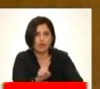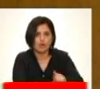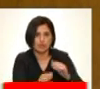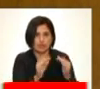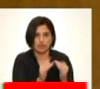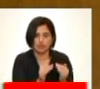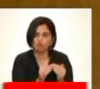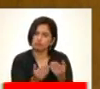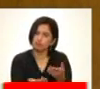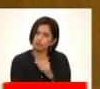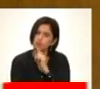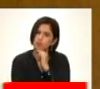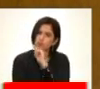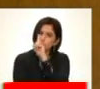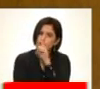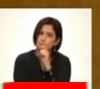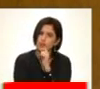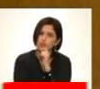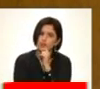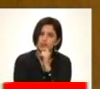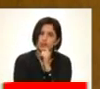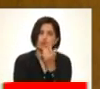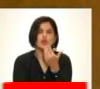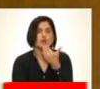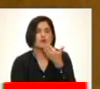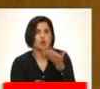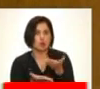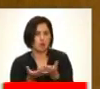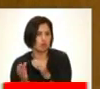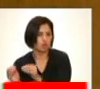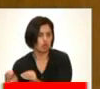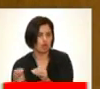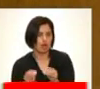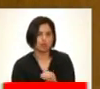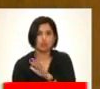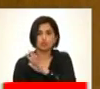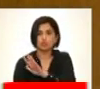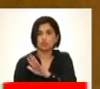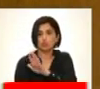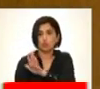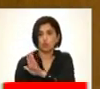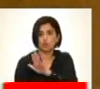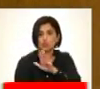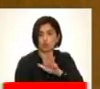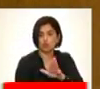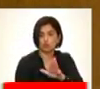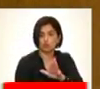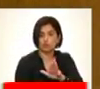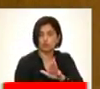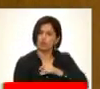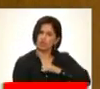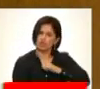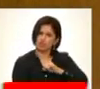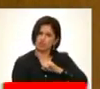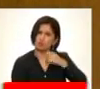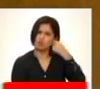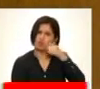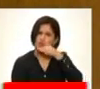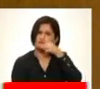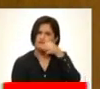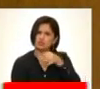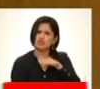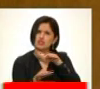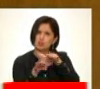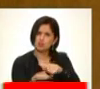Entonces uno se pregunta, presidente, cuando sea la prórroga número 59, ¿vamos a estar siempre manifestando estas